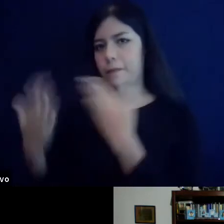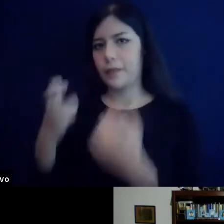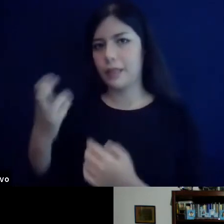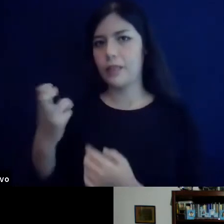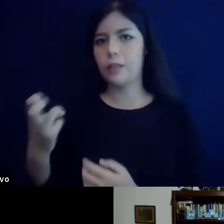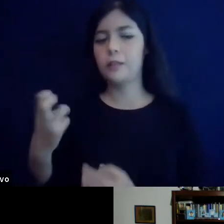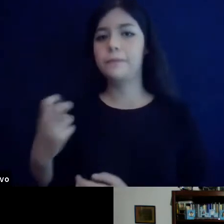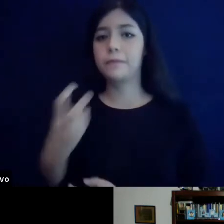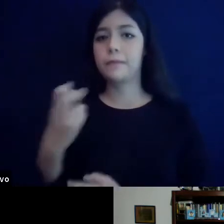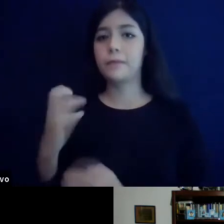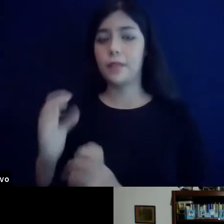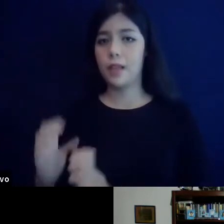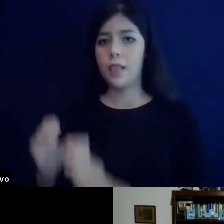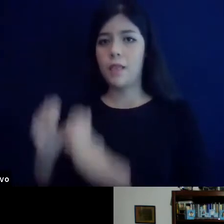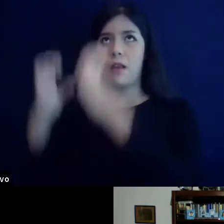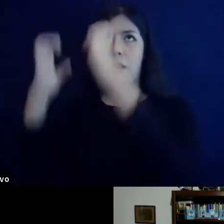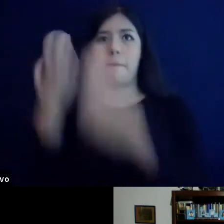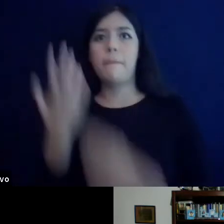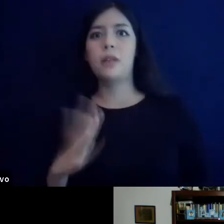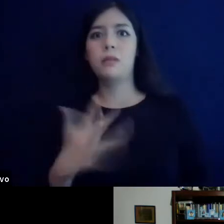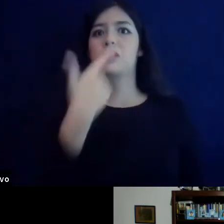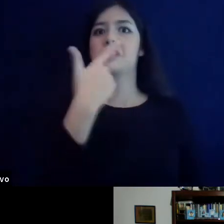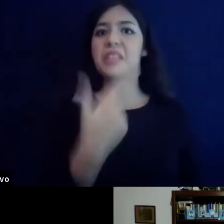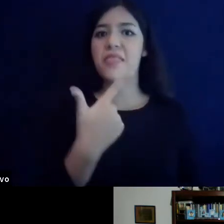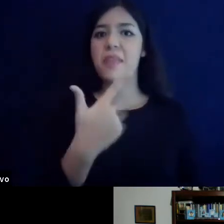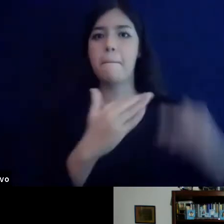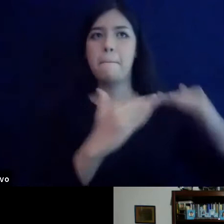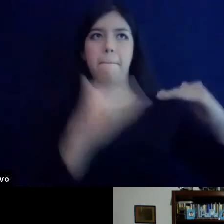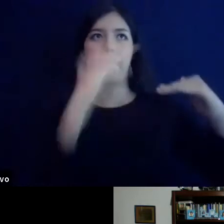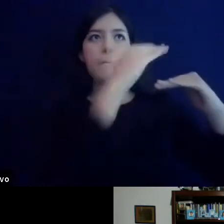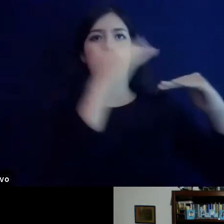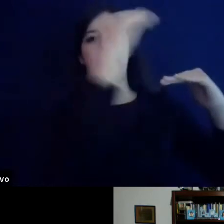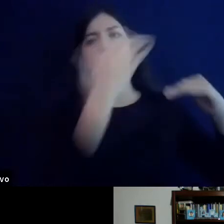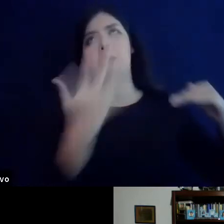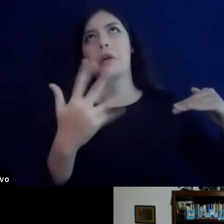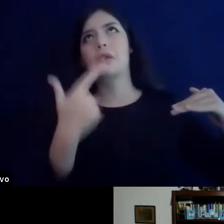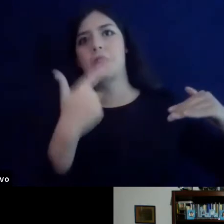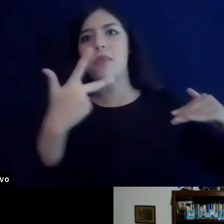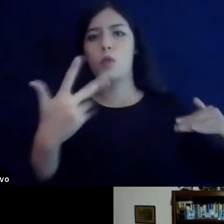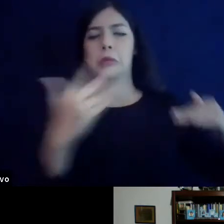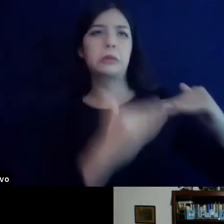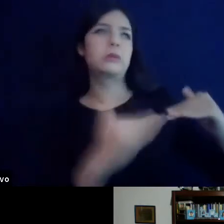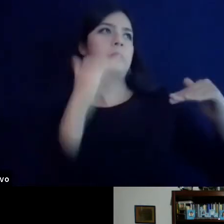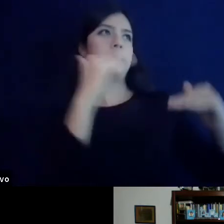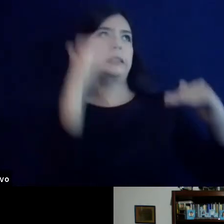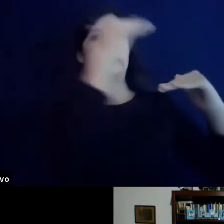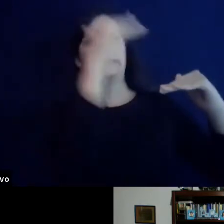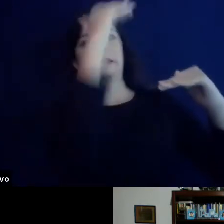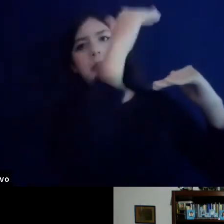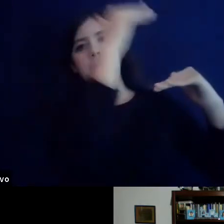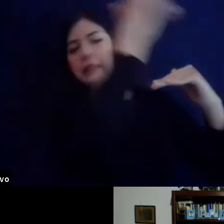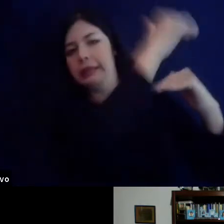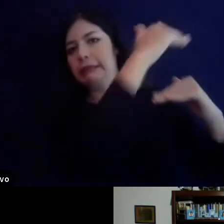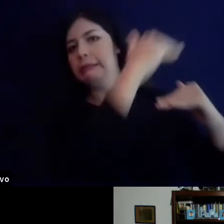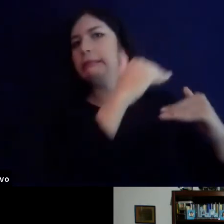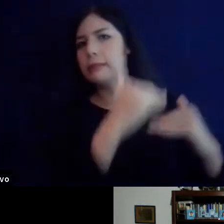era un edificio de, creo que eran como 7 pisos u 8, y pues las condiciones no eran